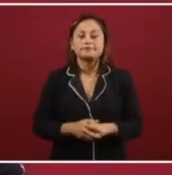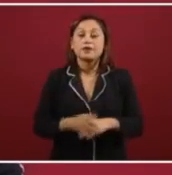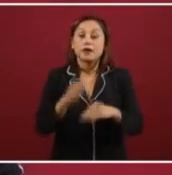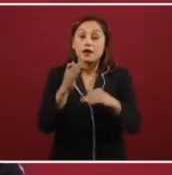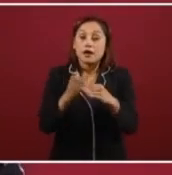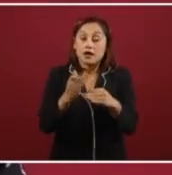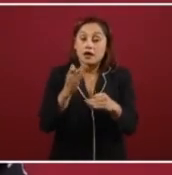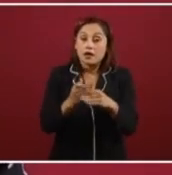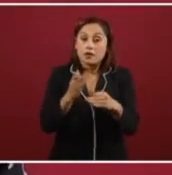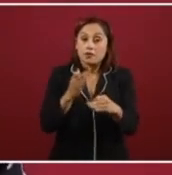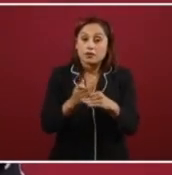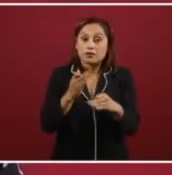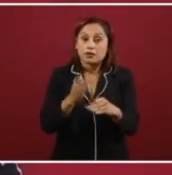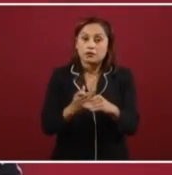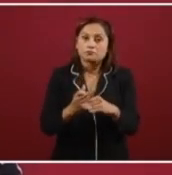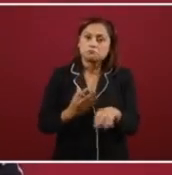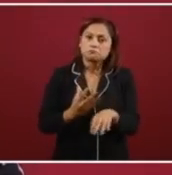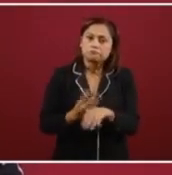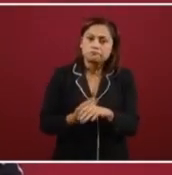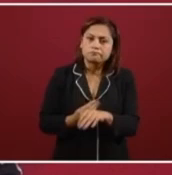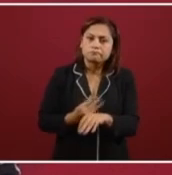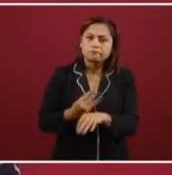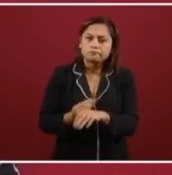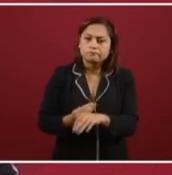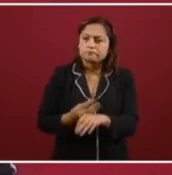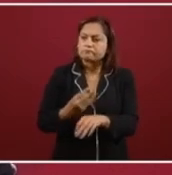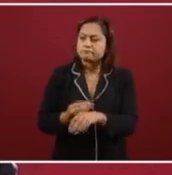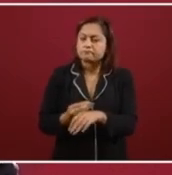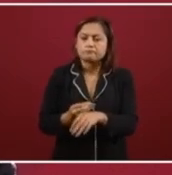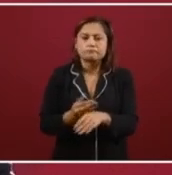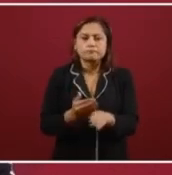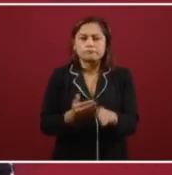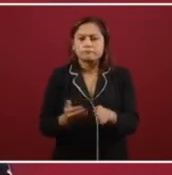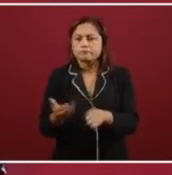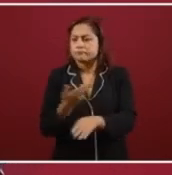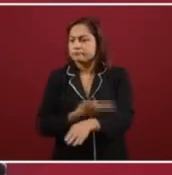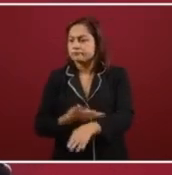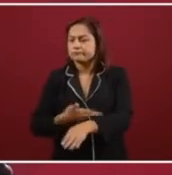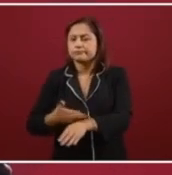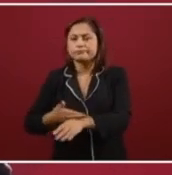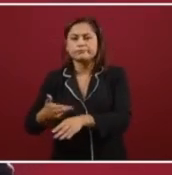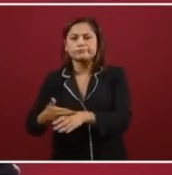arreglando las cosas para que